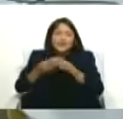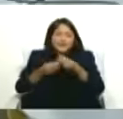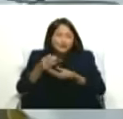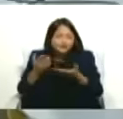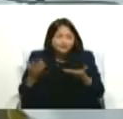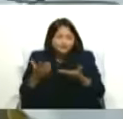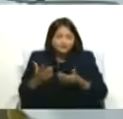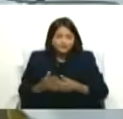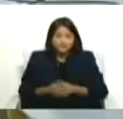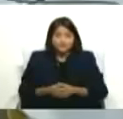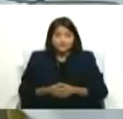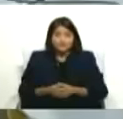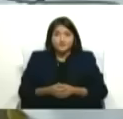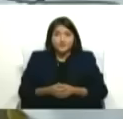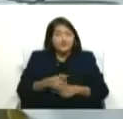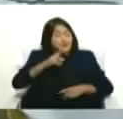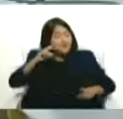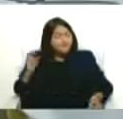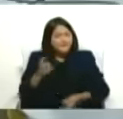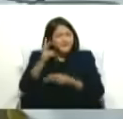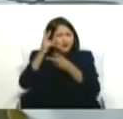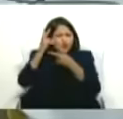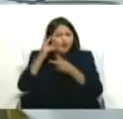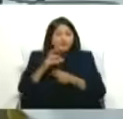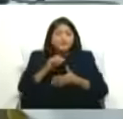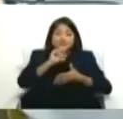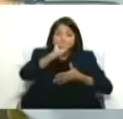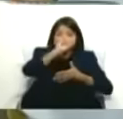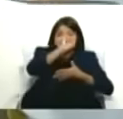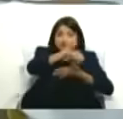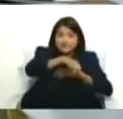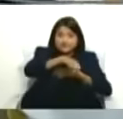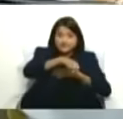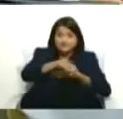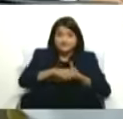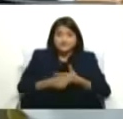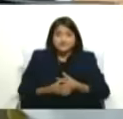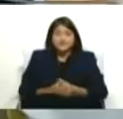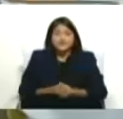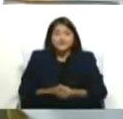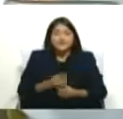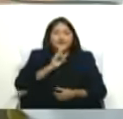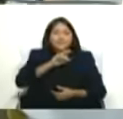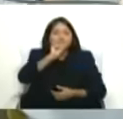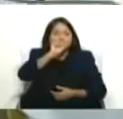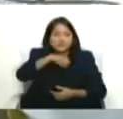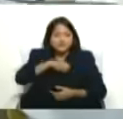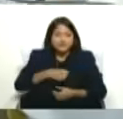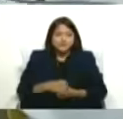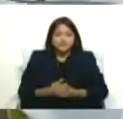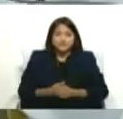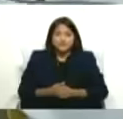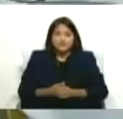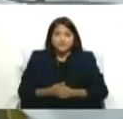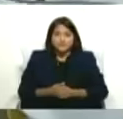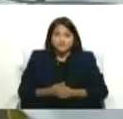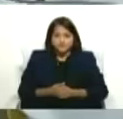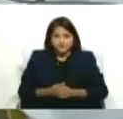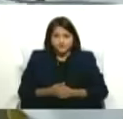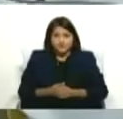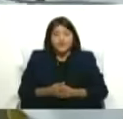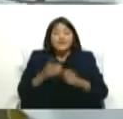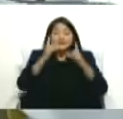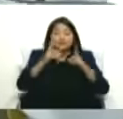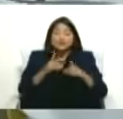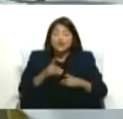la abrumadora victoria de la opción de el sí. Voluntad absoluta